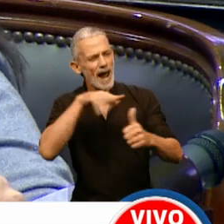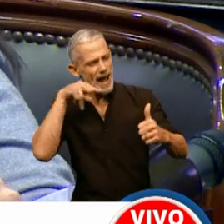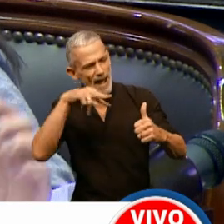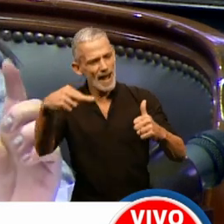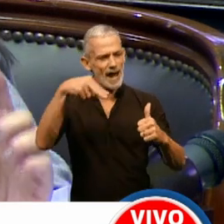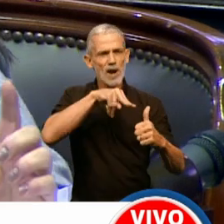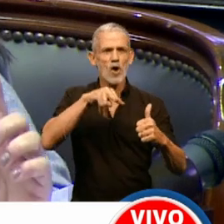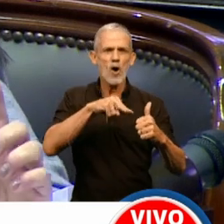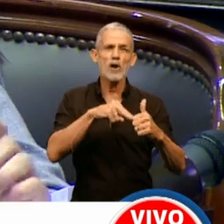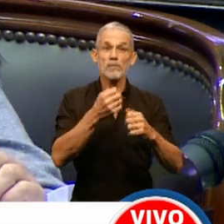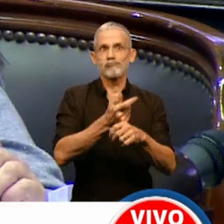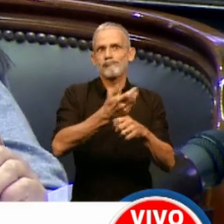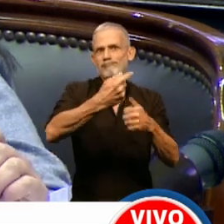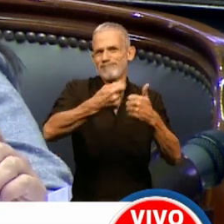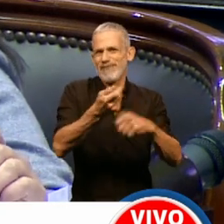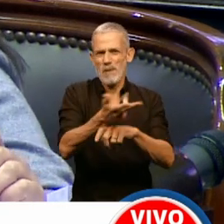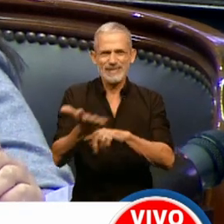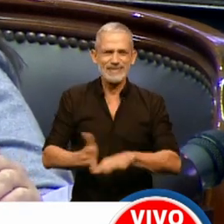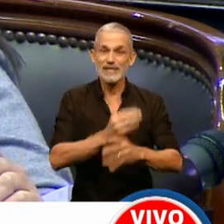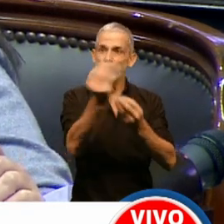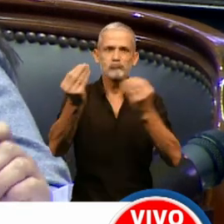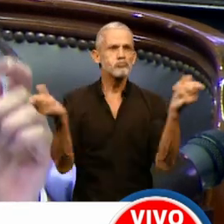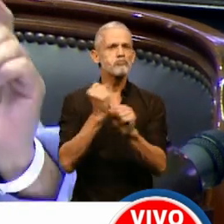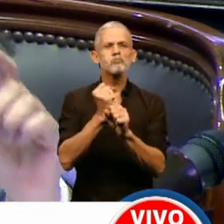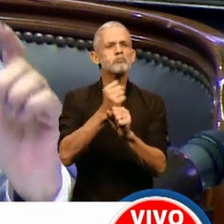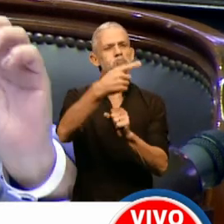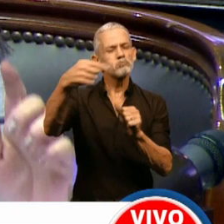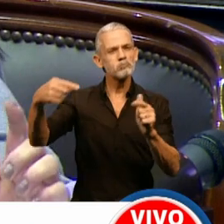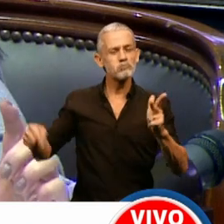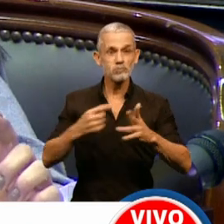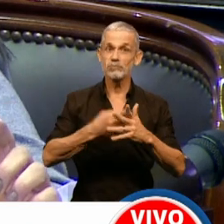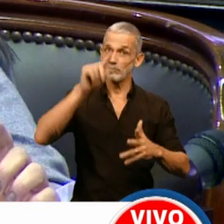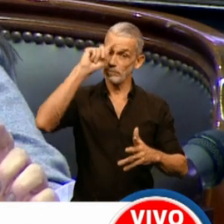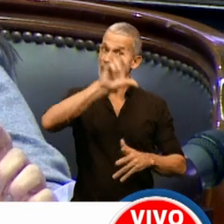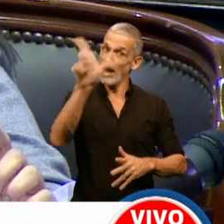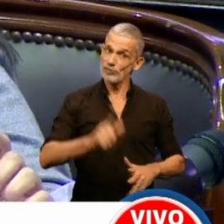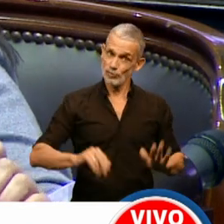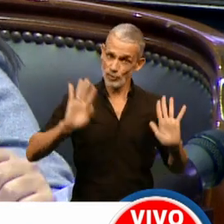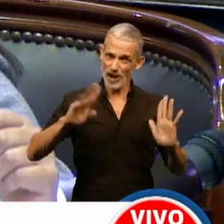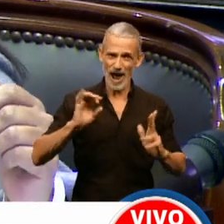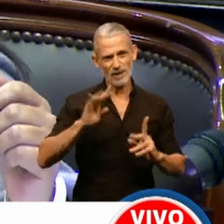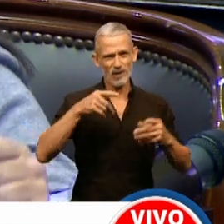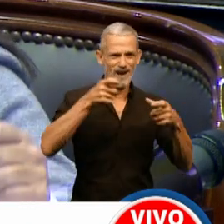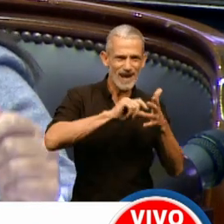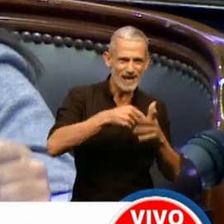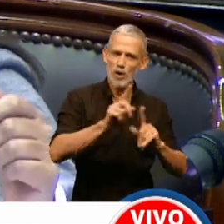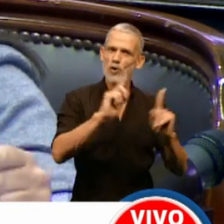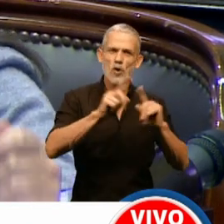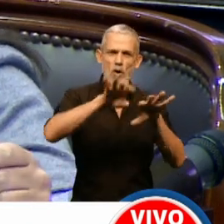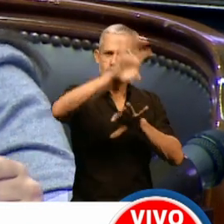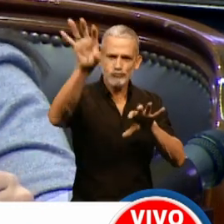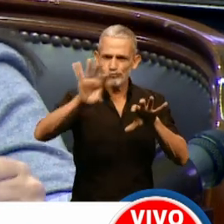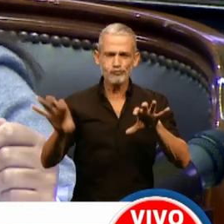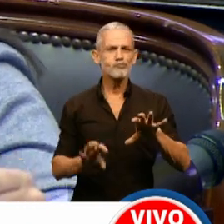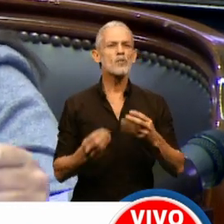en todos los ámbitos laborales y en el plano federal que propone también esta ley en cuanto a la distribución geográfica